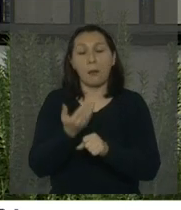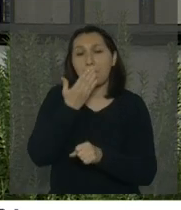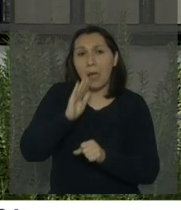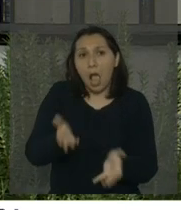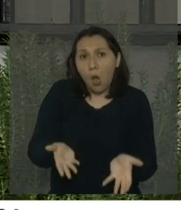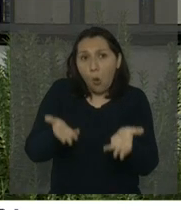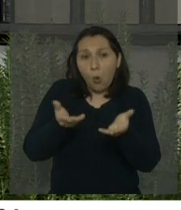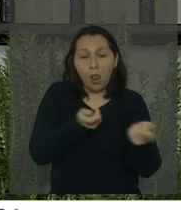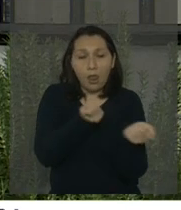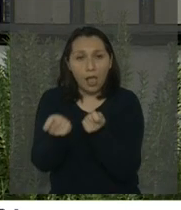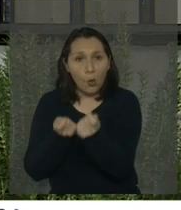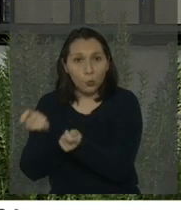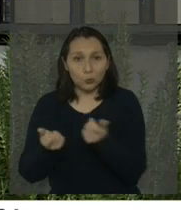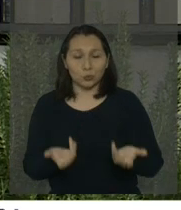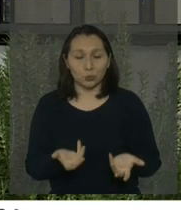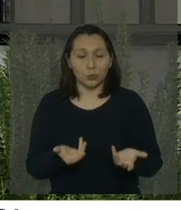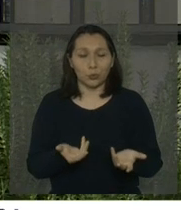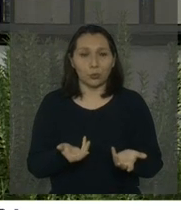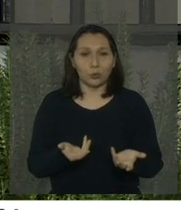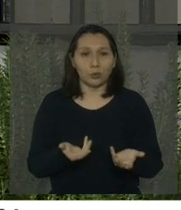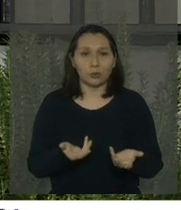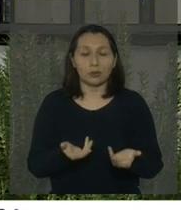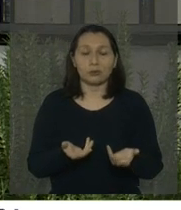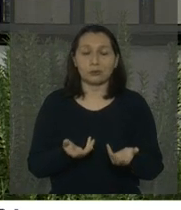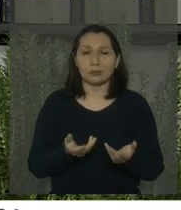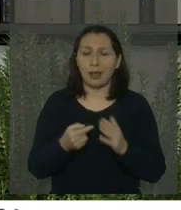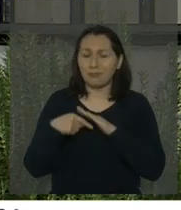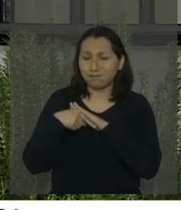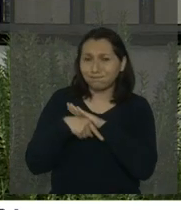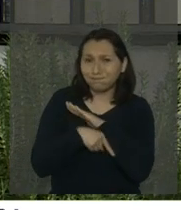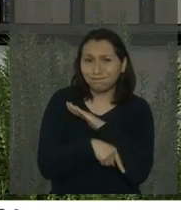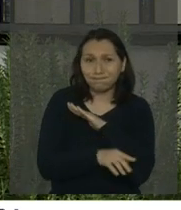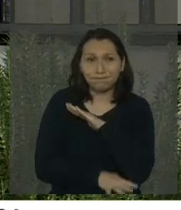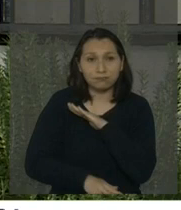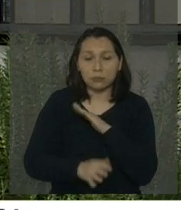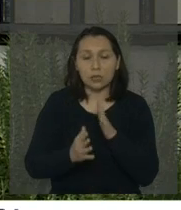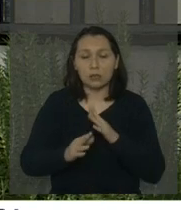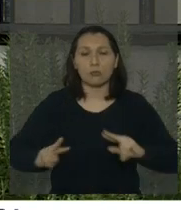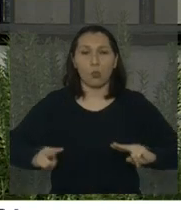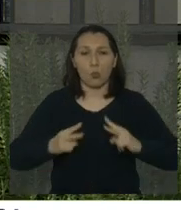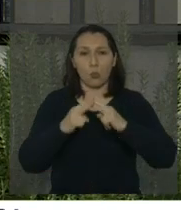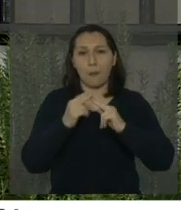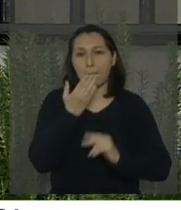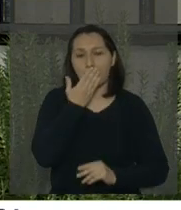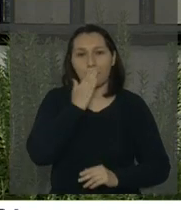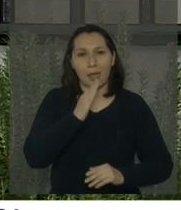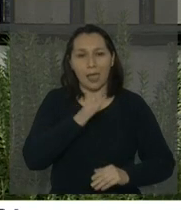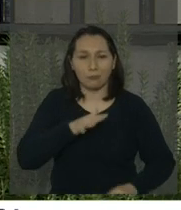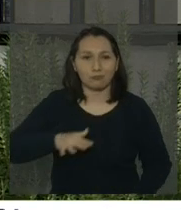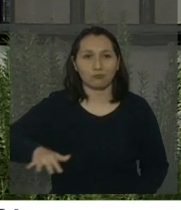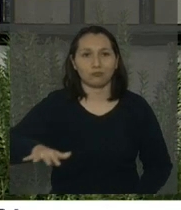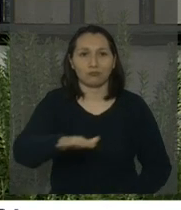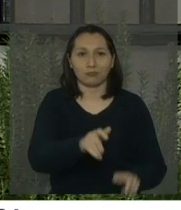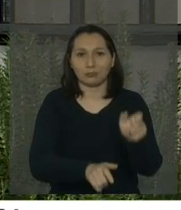negocio y con, en el fondo, lo que está detrás, construir una mejor sociedad.